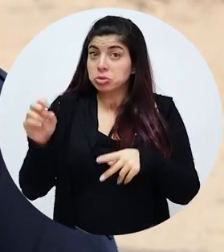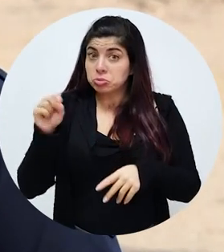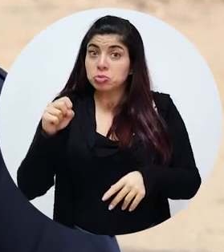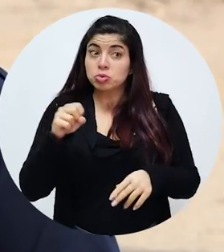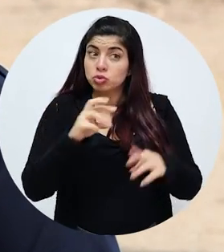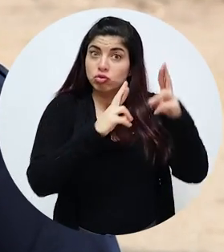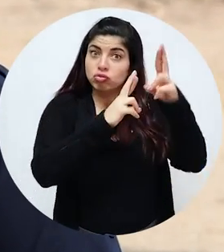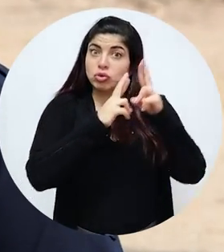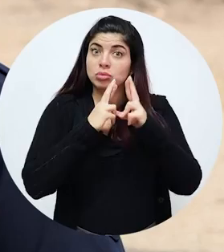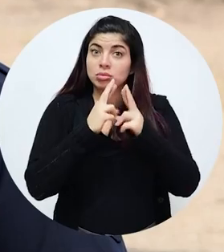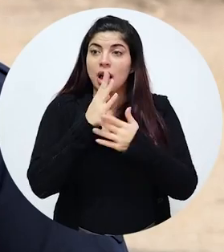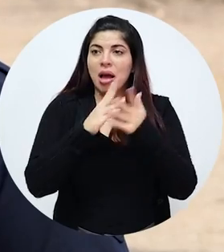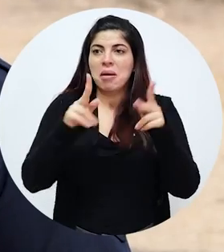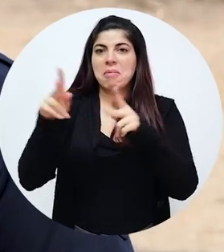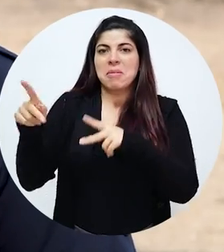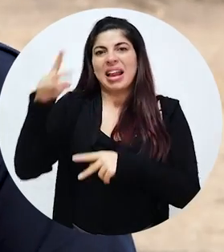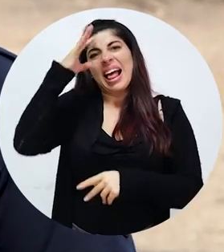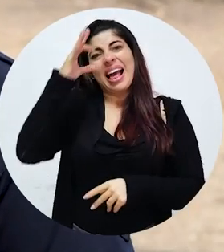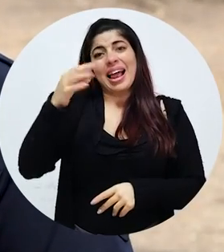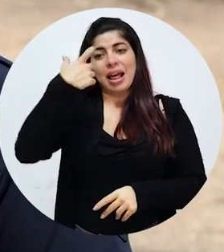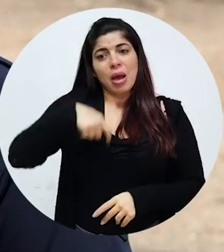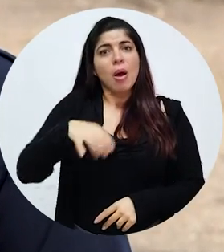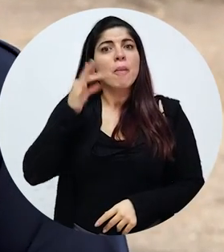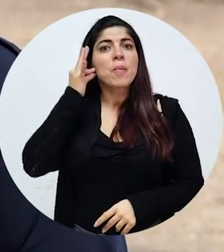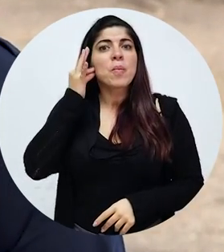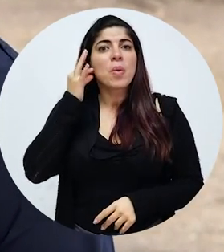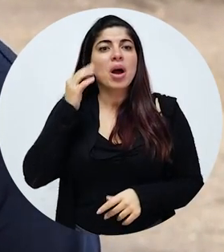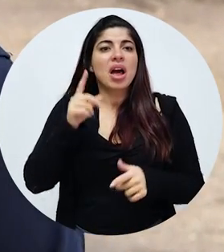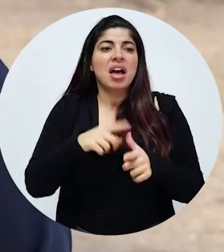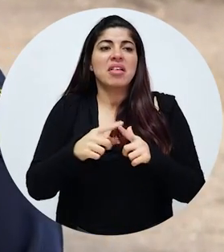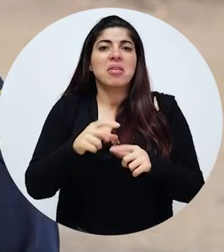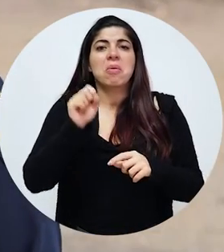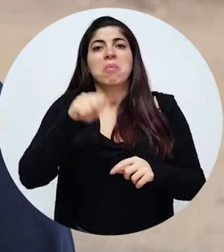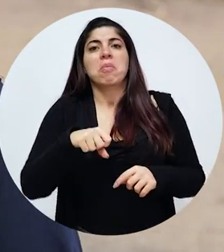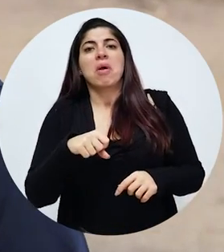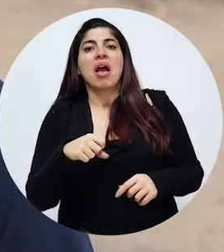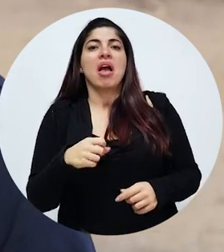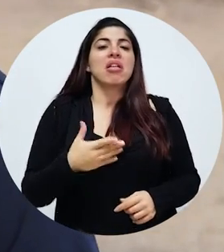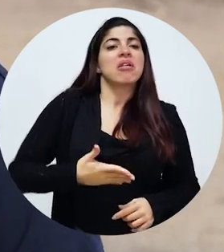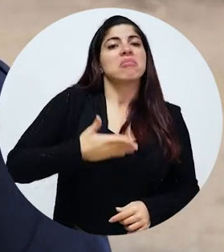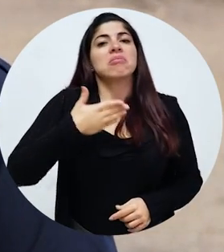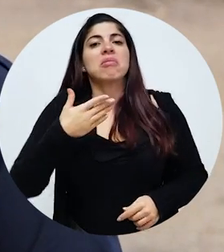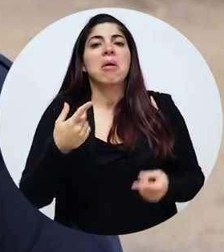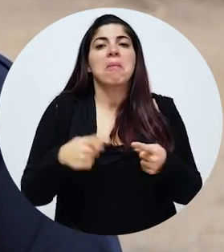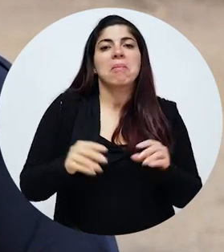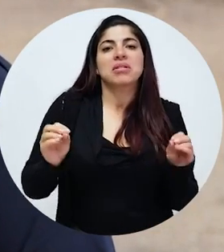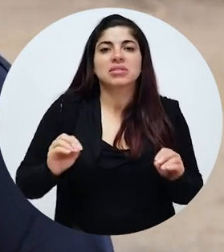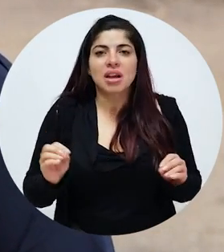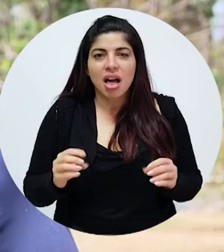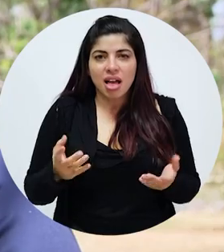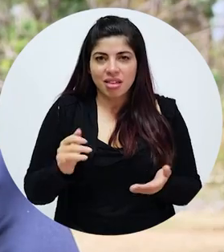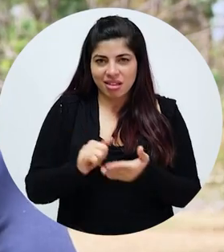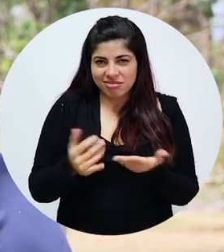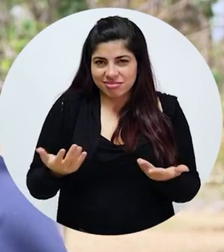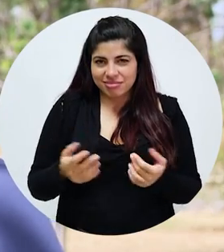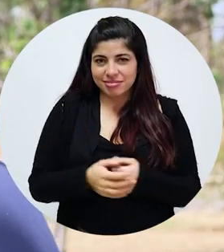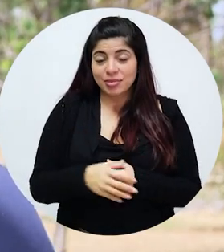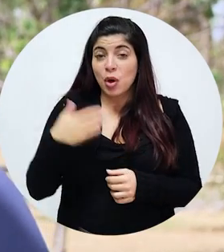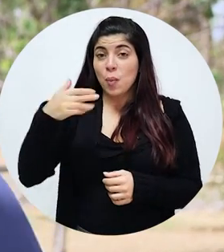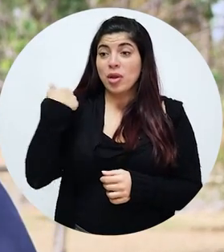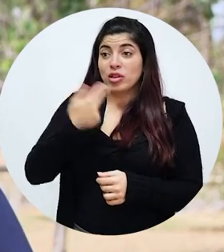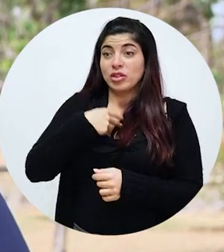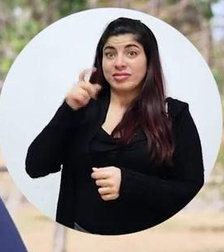lo respeta, hay otros que piensan que porque usted es mujer, di no, se le puede alzar y no va a pasar nada y así. Cuando nos